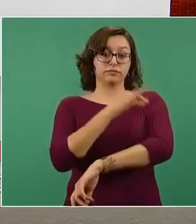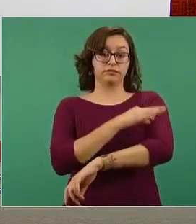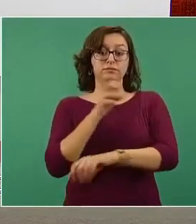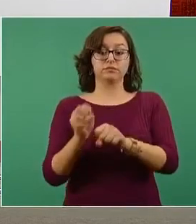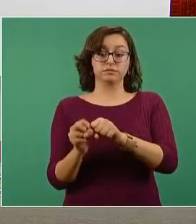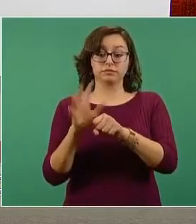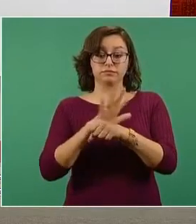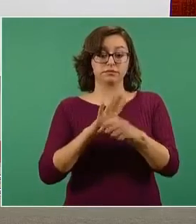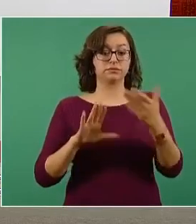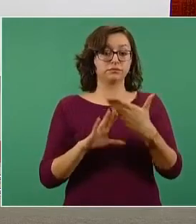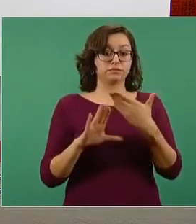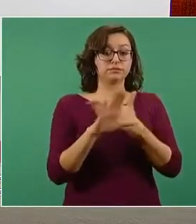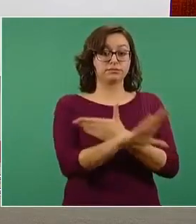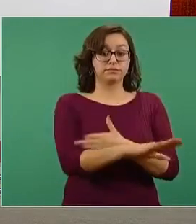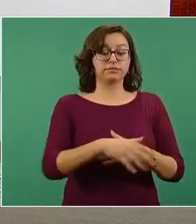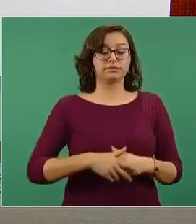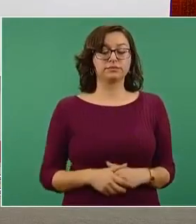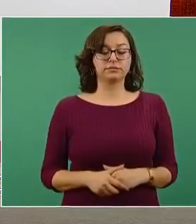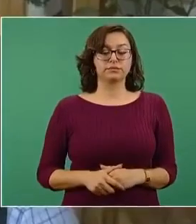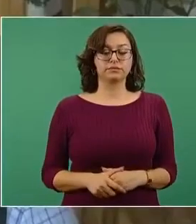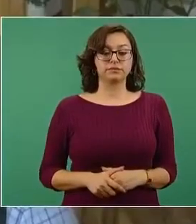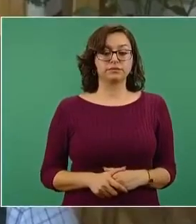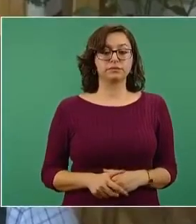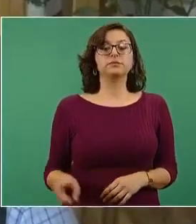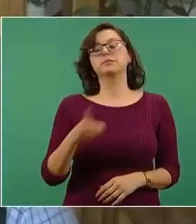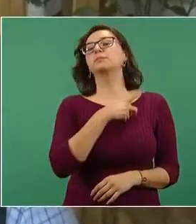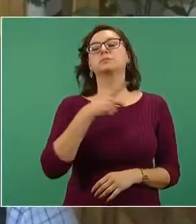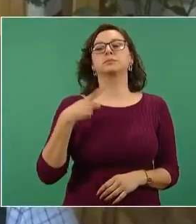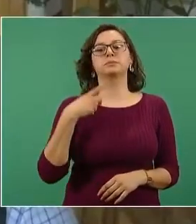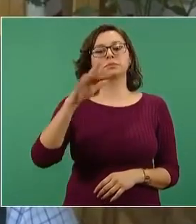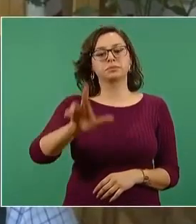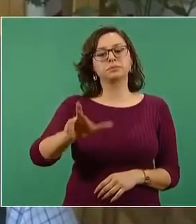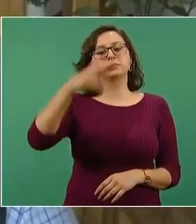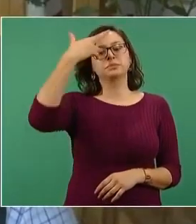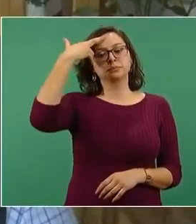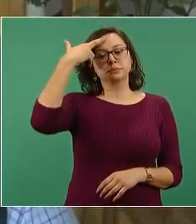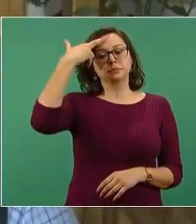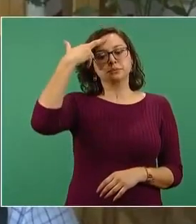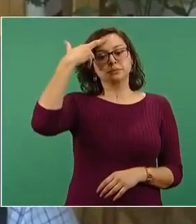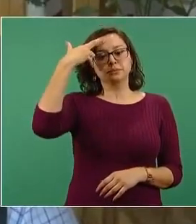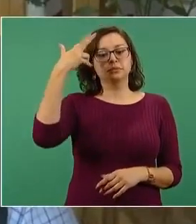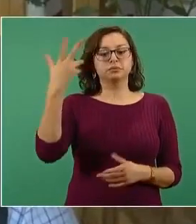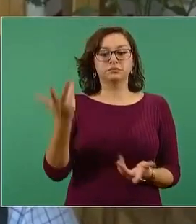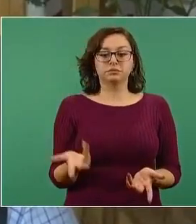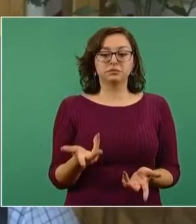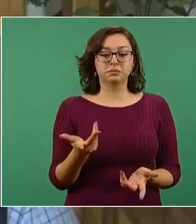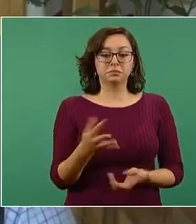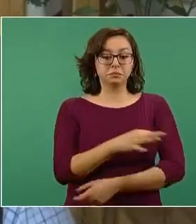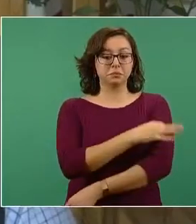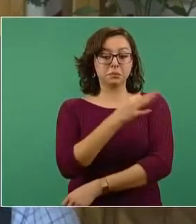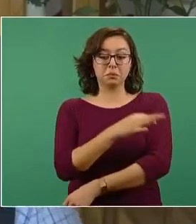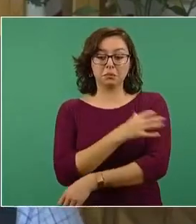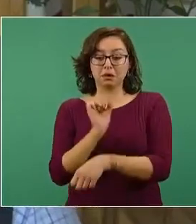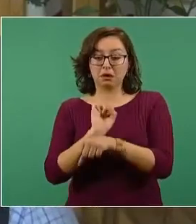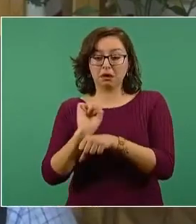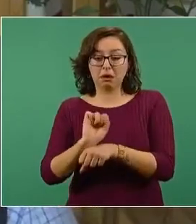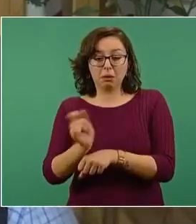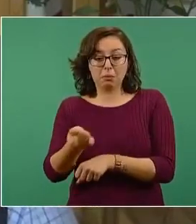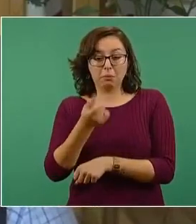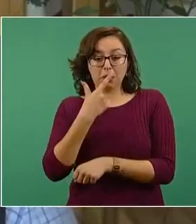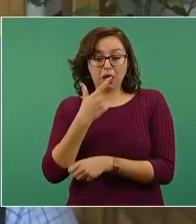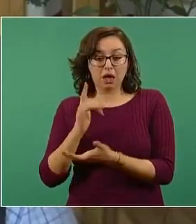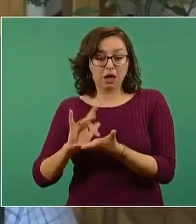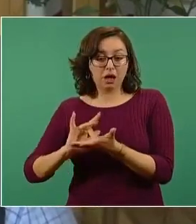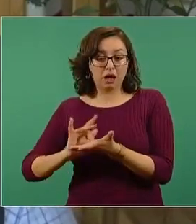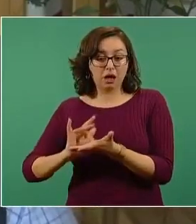virus SARS-CoV-2. Recordar que obviamente esto no es como un medicamento, como una pastilla, como una cápsula, como